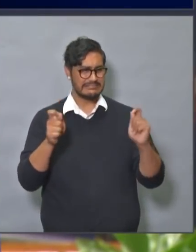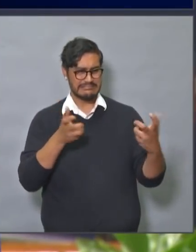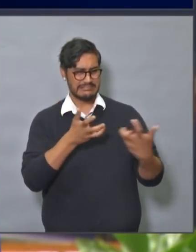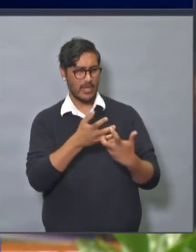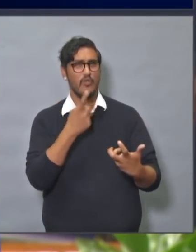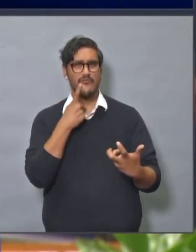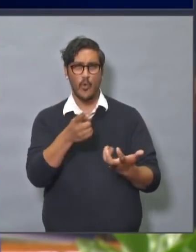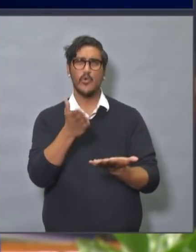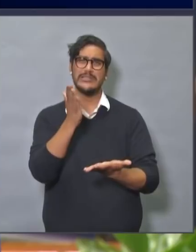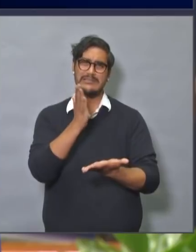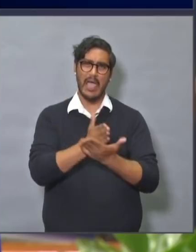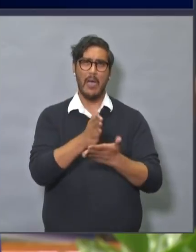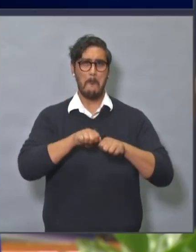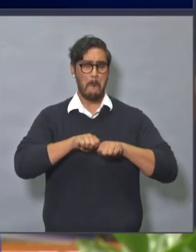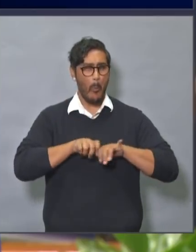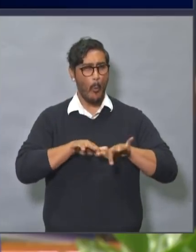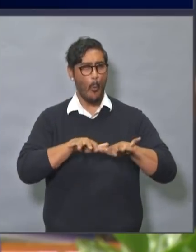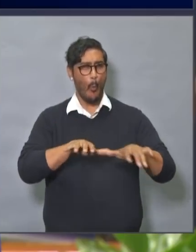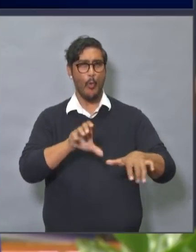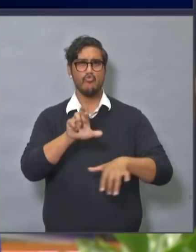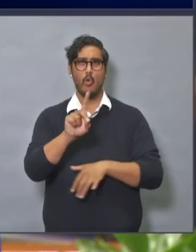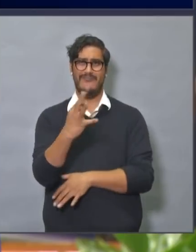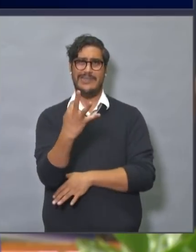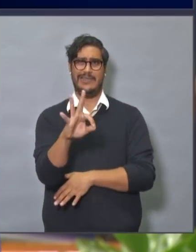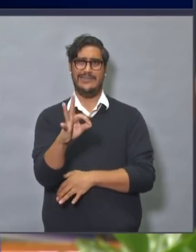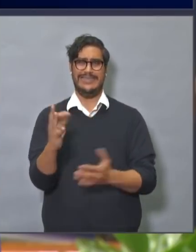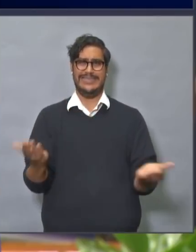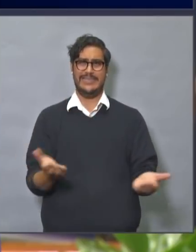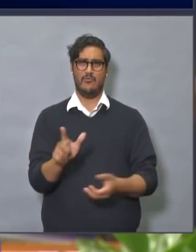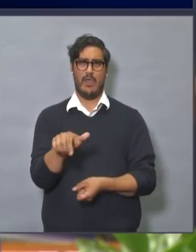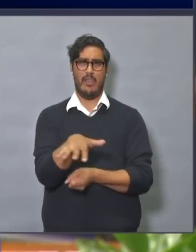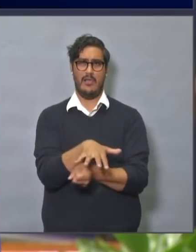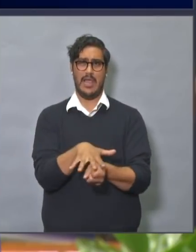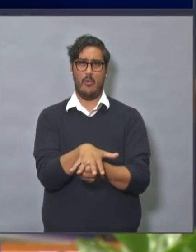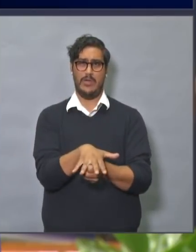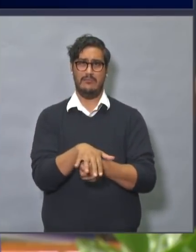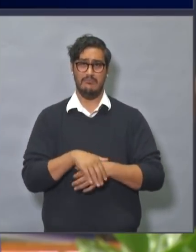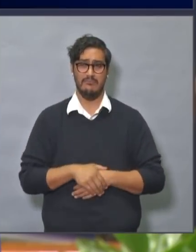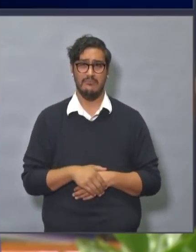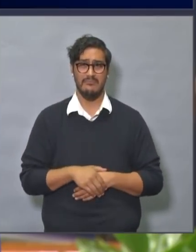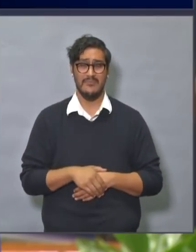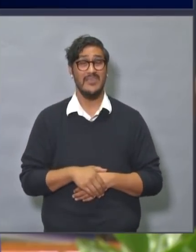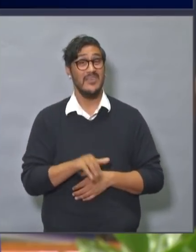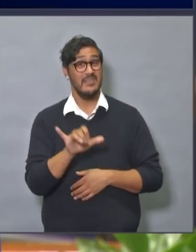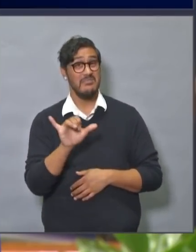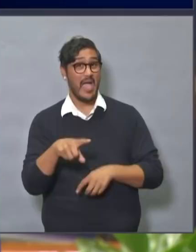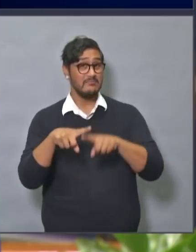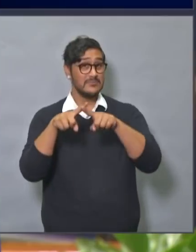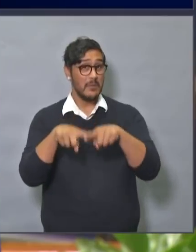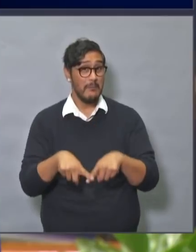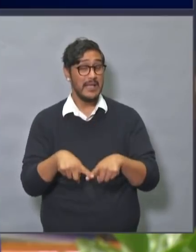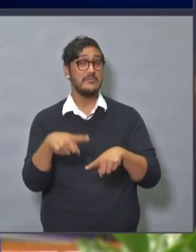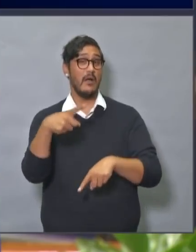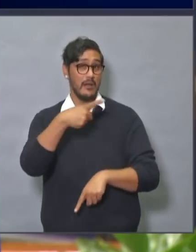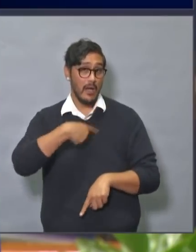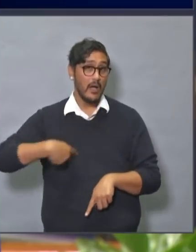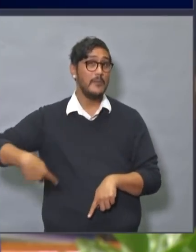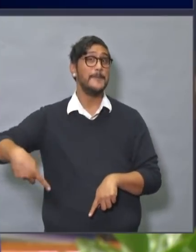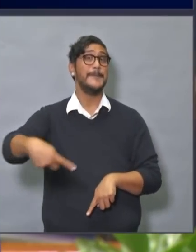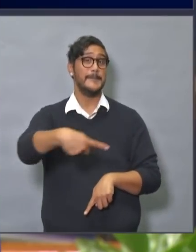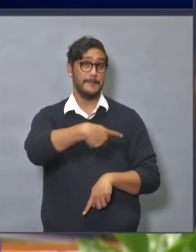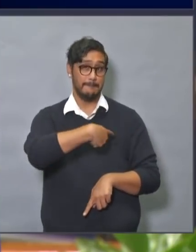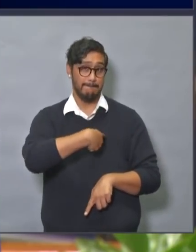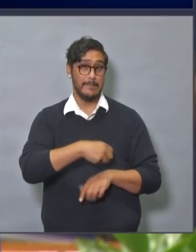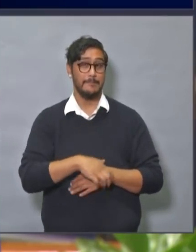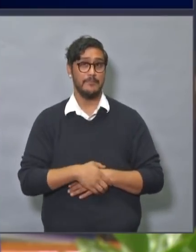de COVID-19 aquí en el condado de Los Ángeles, y esto también depende de todos nosotros. Nuestras